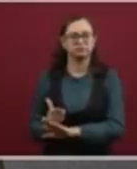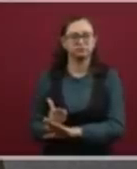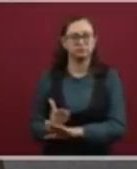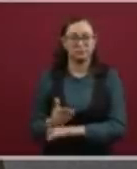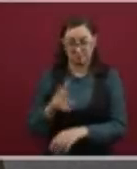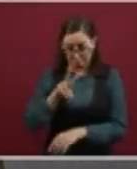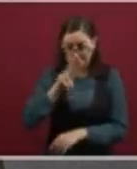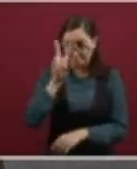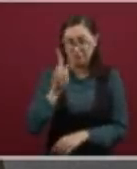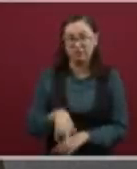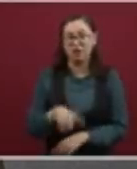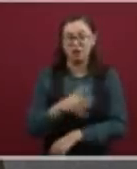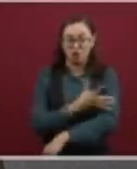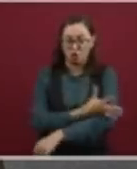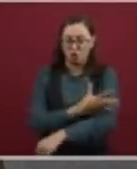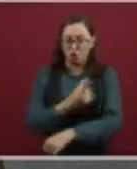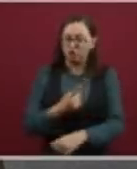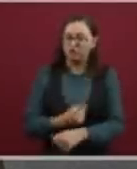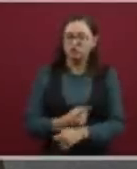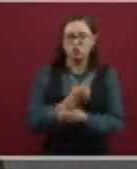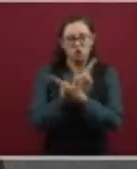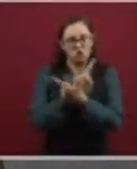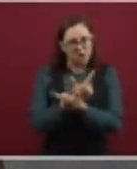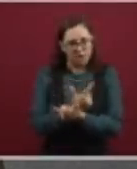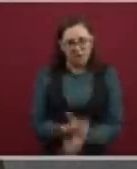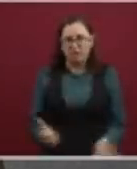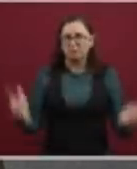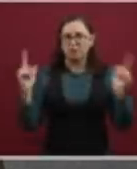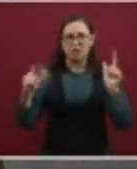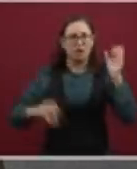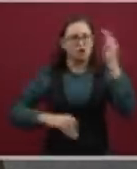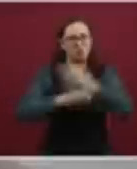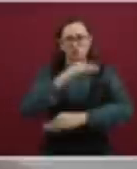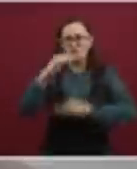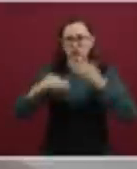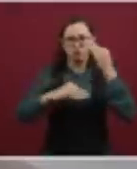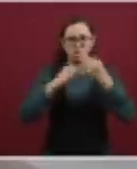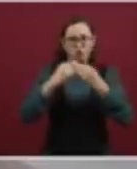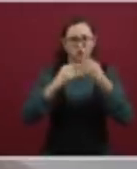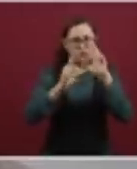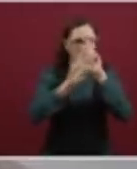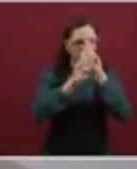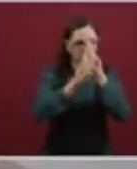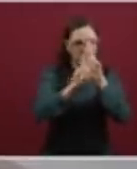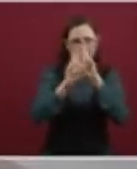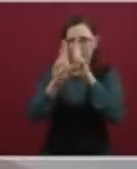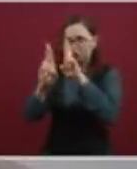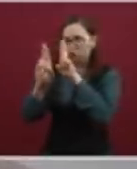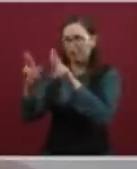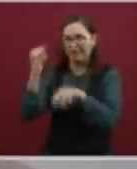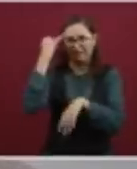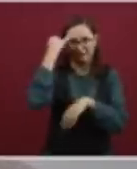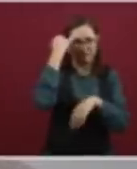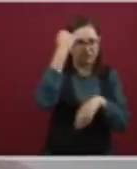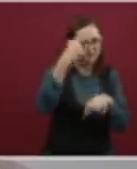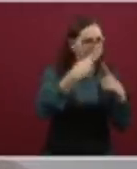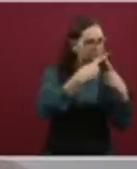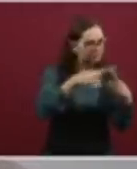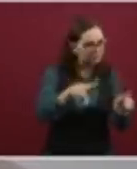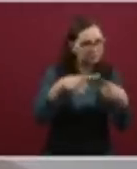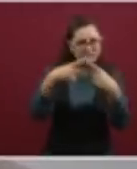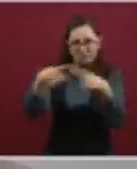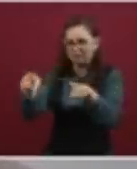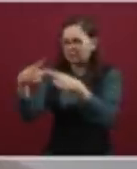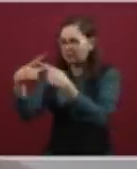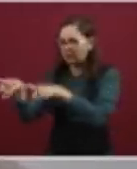auténtico, y vamos a respetarnos, aunque no se piense lo mismo, aunque no tengamos la